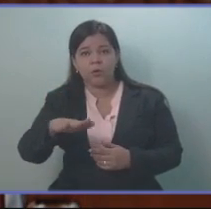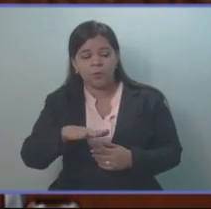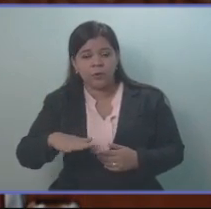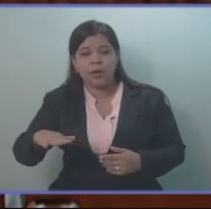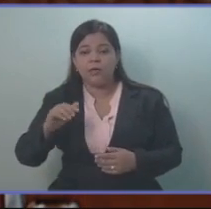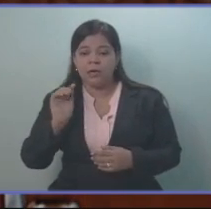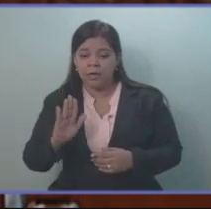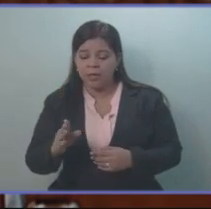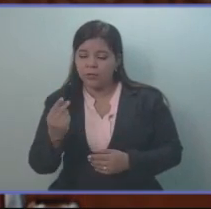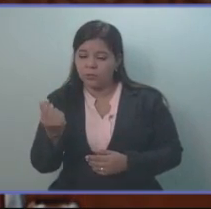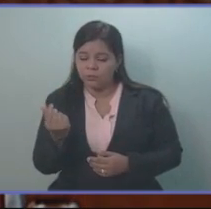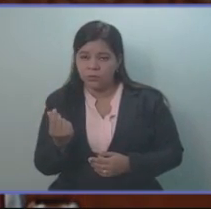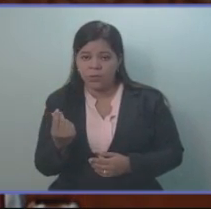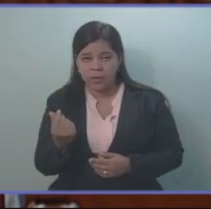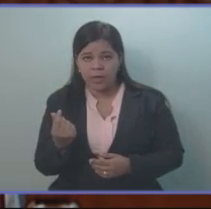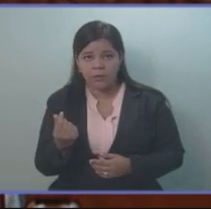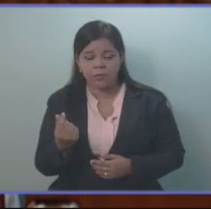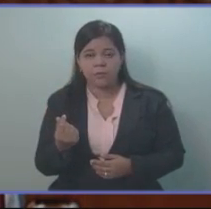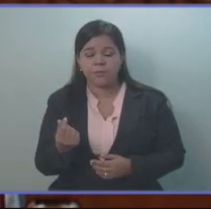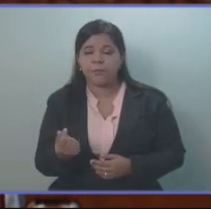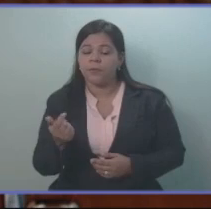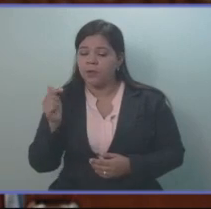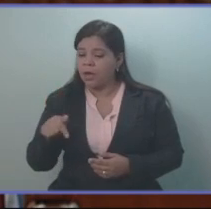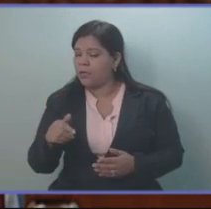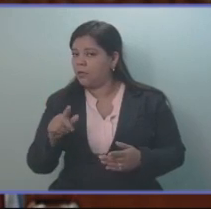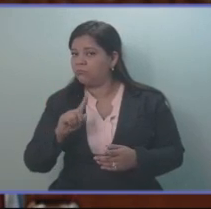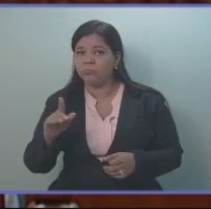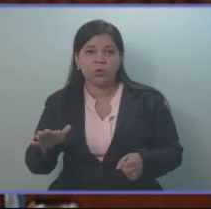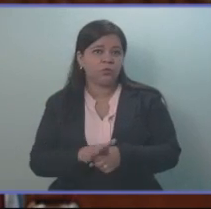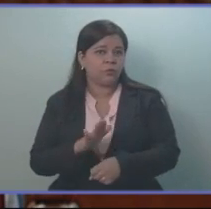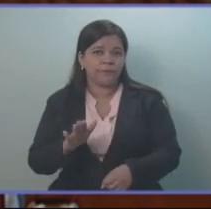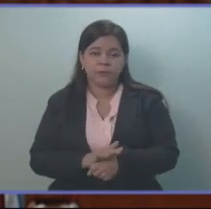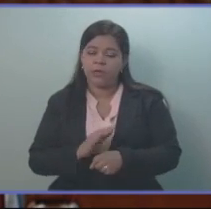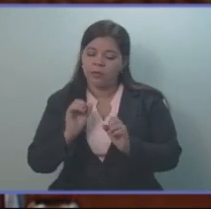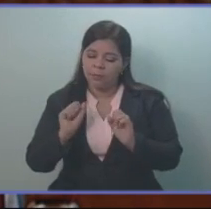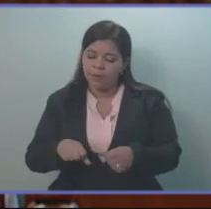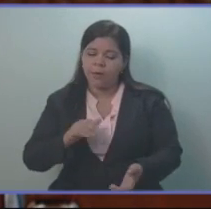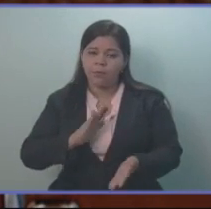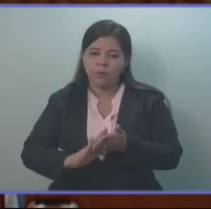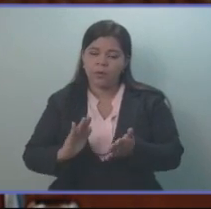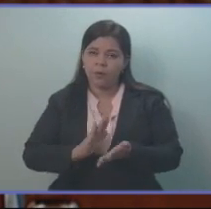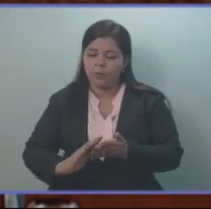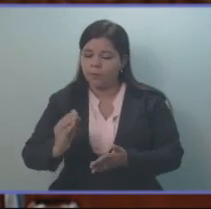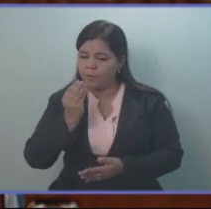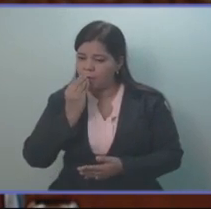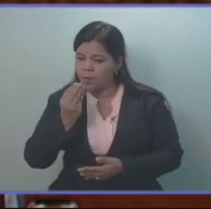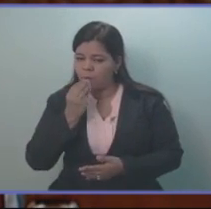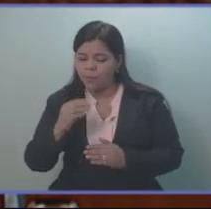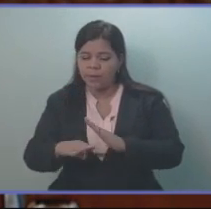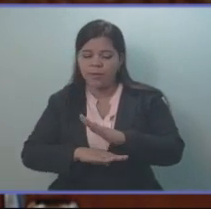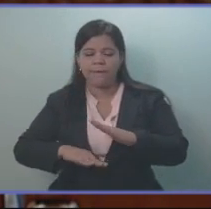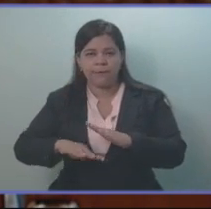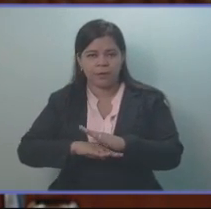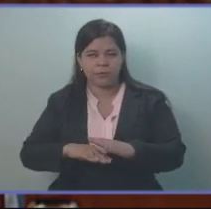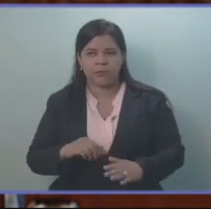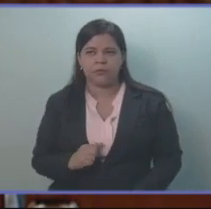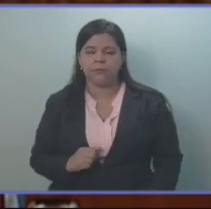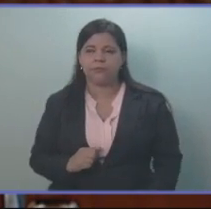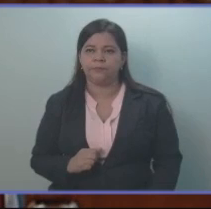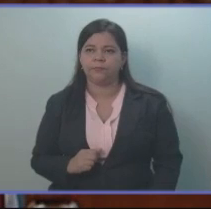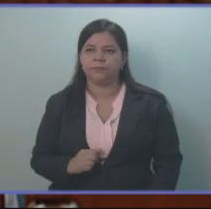con su ingreso per cápita no alcanzan a cubrir el costo per cápita de la canasta básica alimentaria